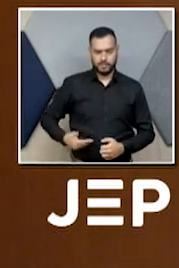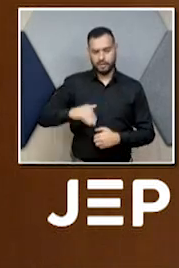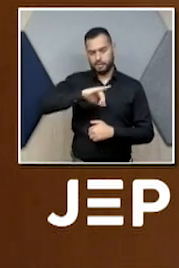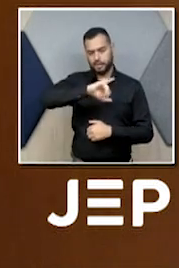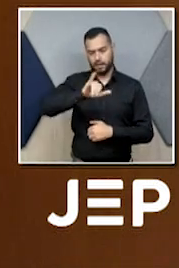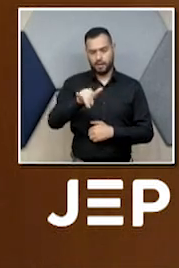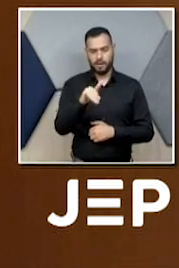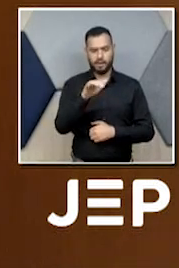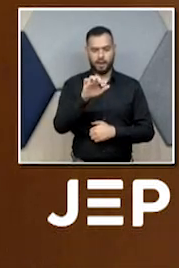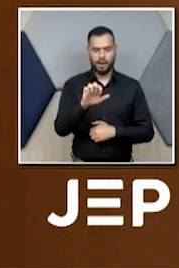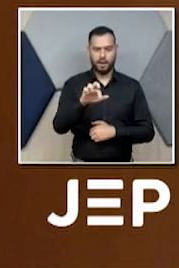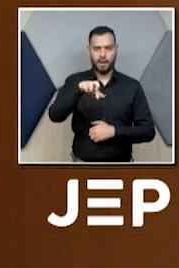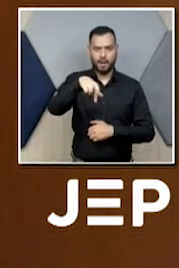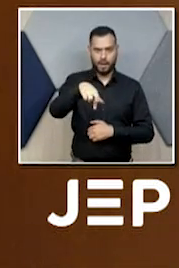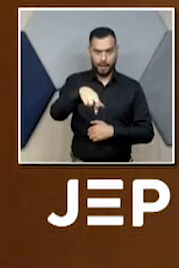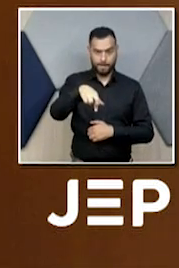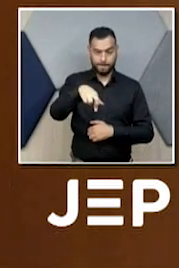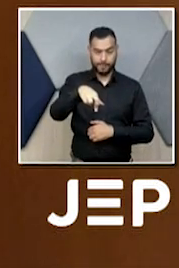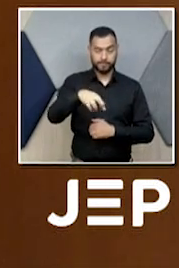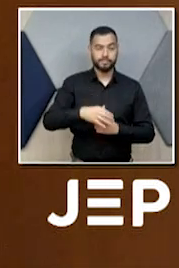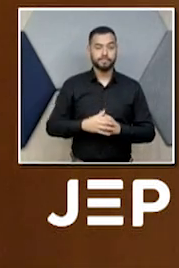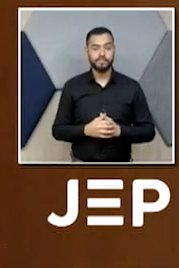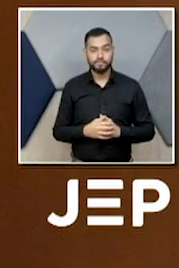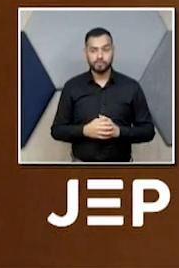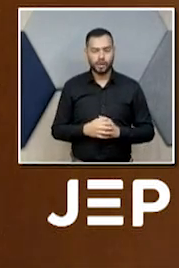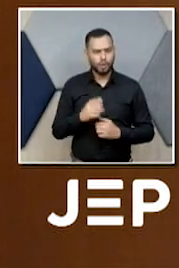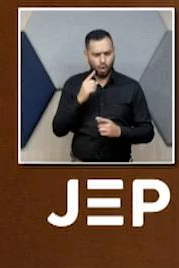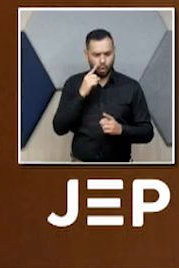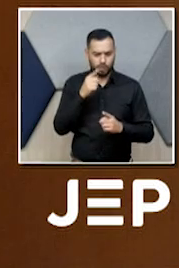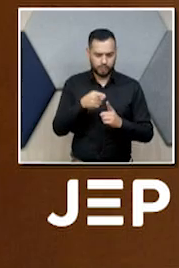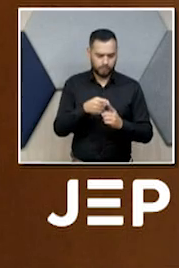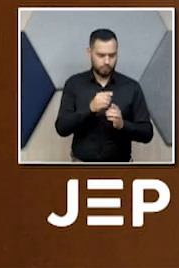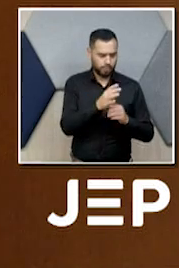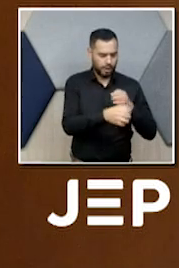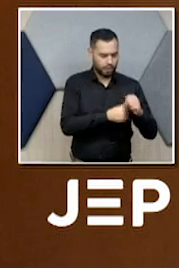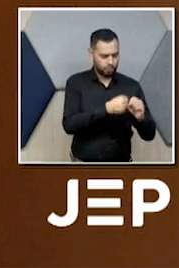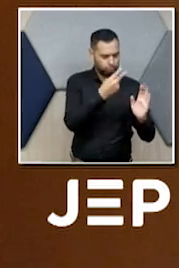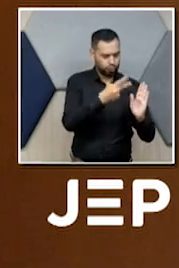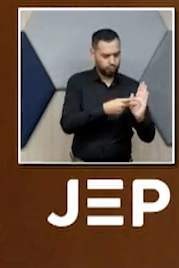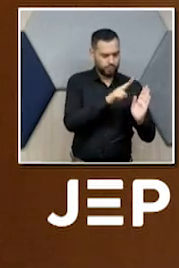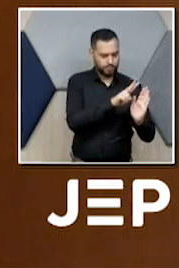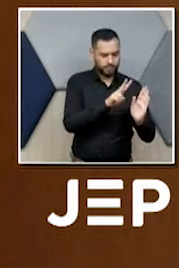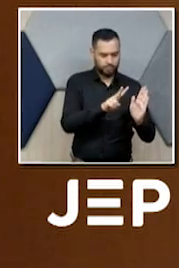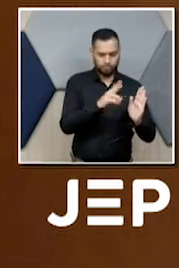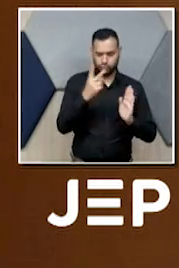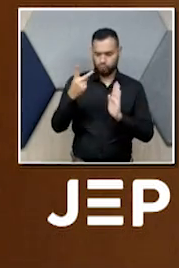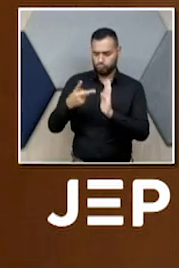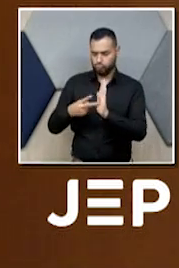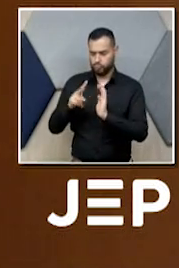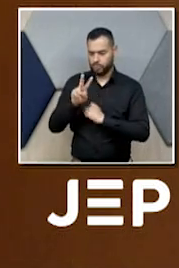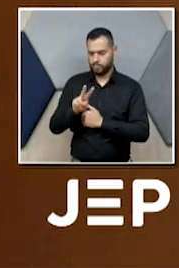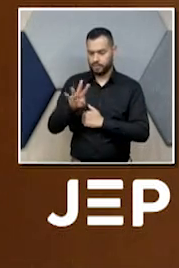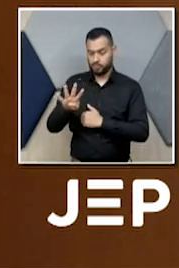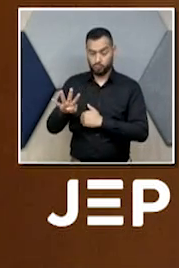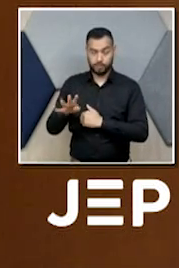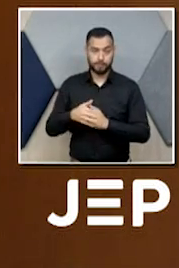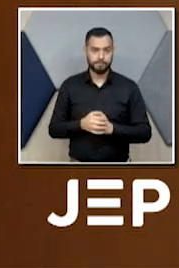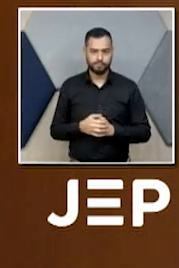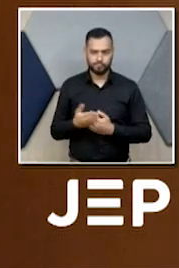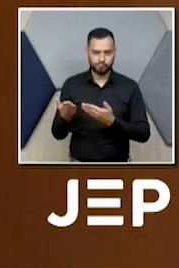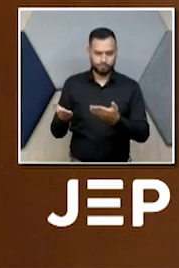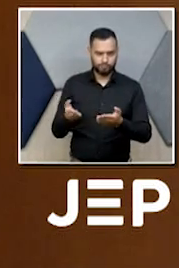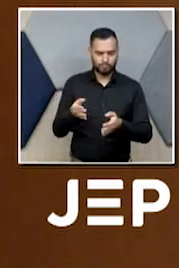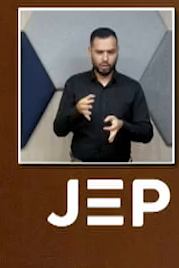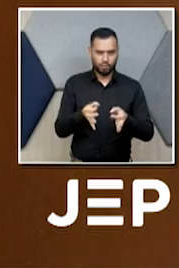Especial para la Paz para el periodo 2022-2024. A continuación, el magistrado Roberto